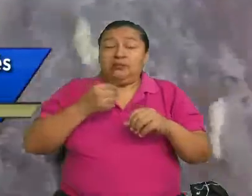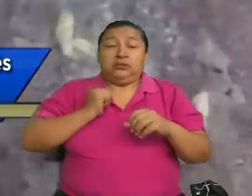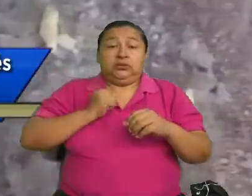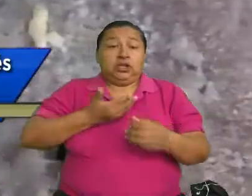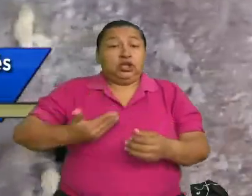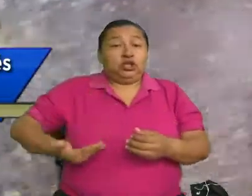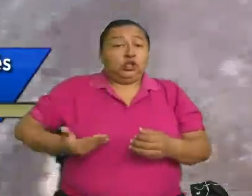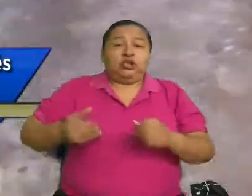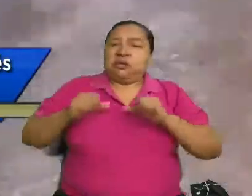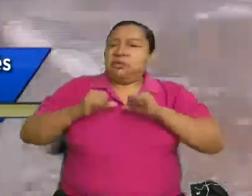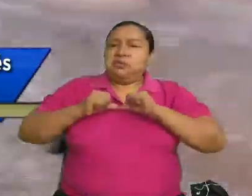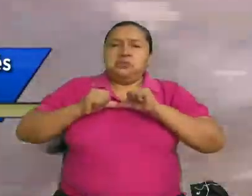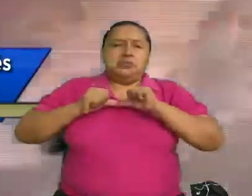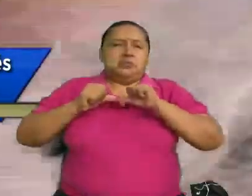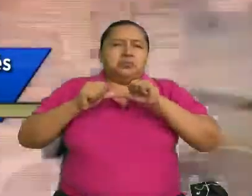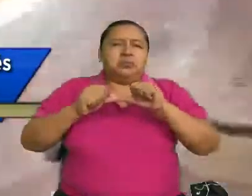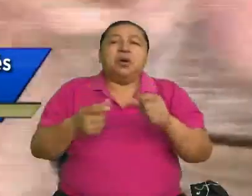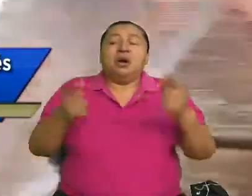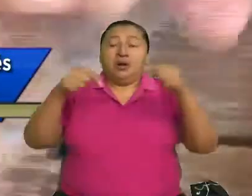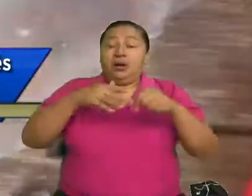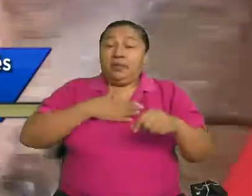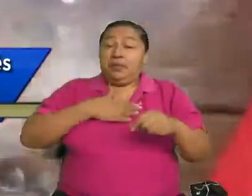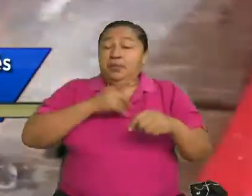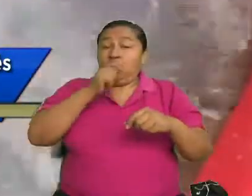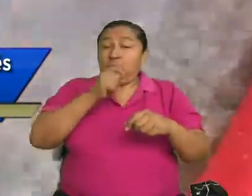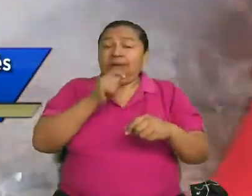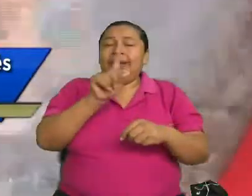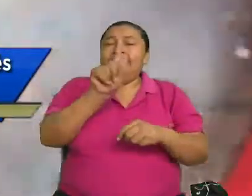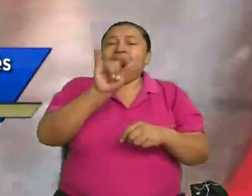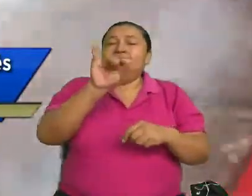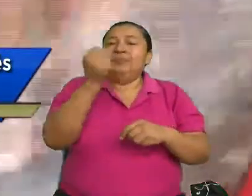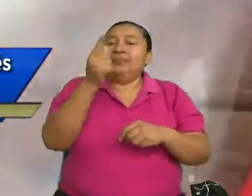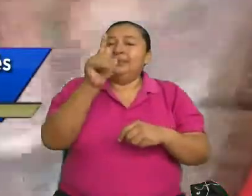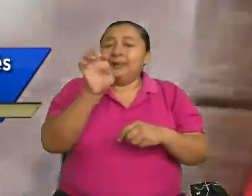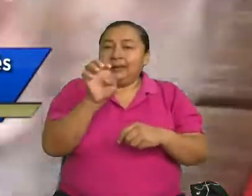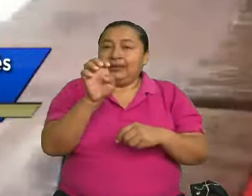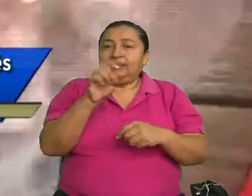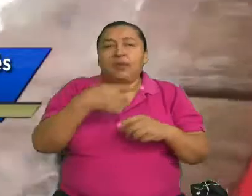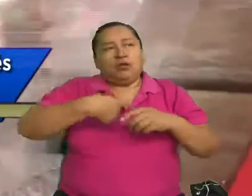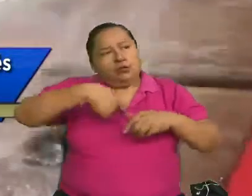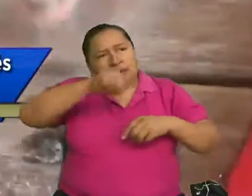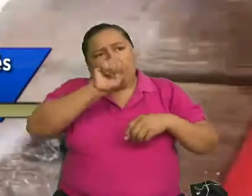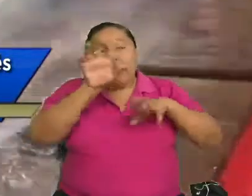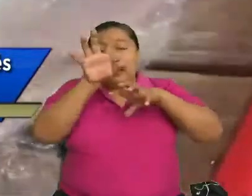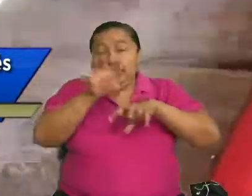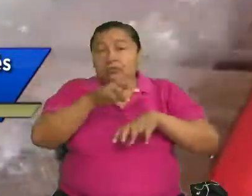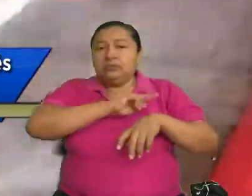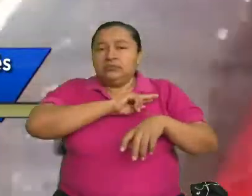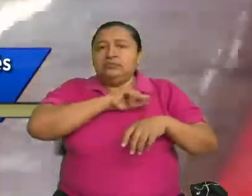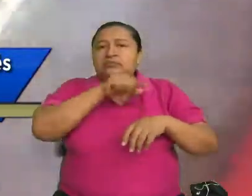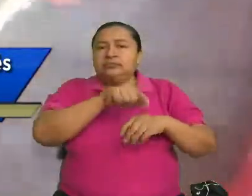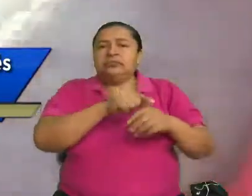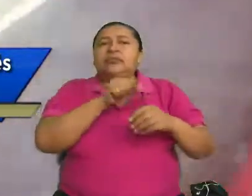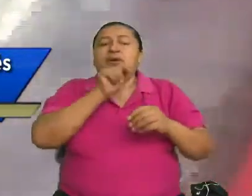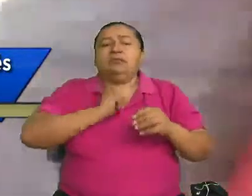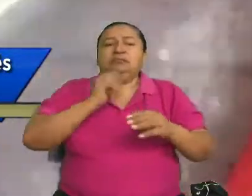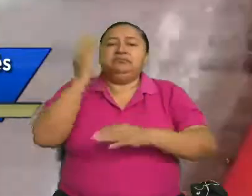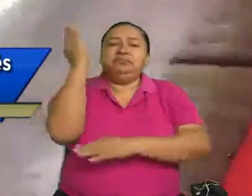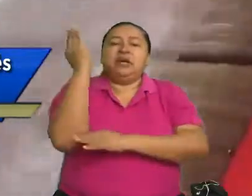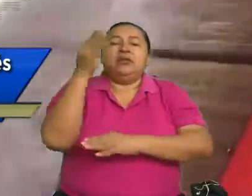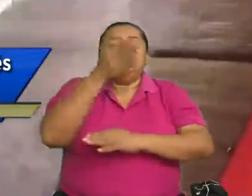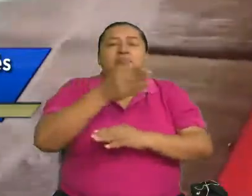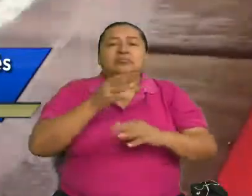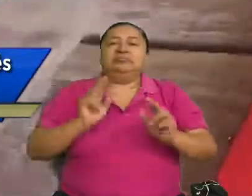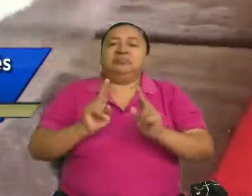sobrevivido. Fíjate que ahora casi no sé, a mí me gusta mucho el tiste. Okay. Cuando vas para León, ahí te haces una paradita en Nagarote o en La Paz